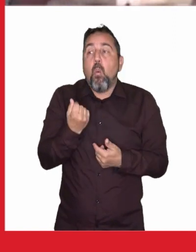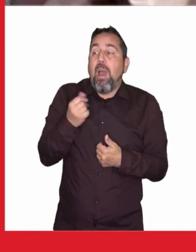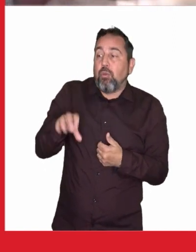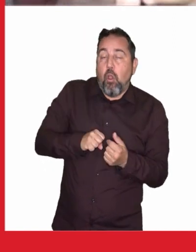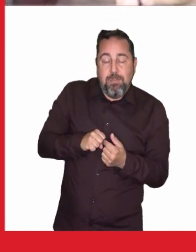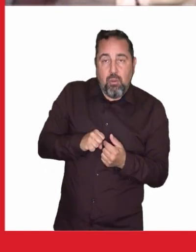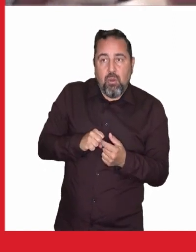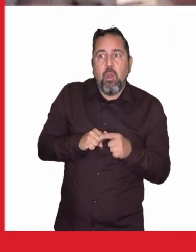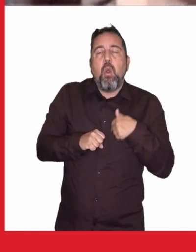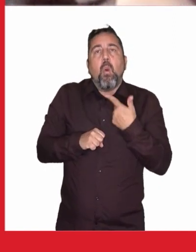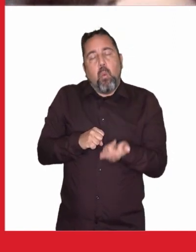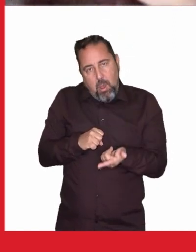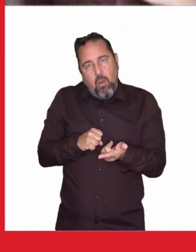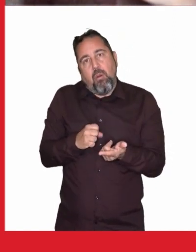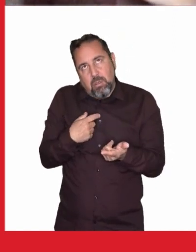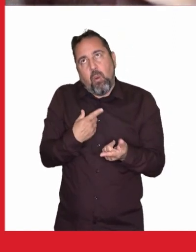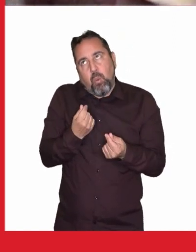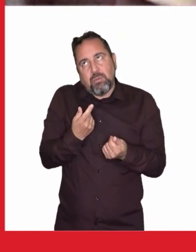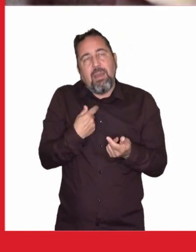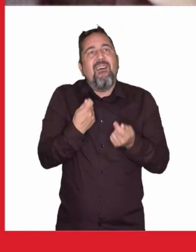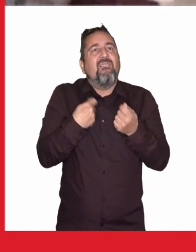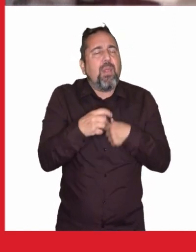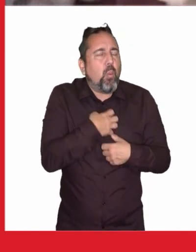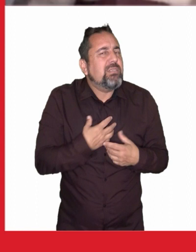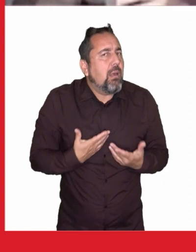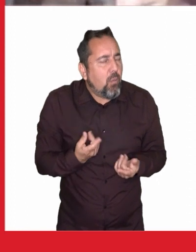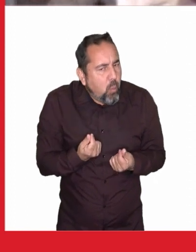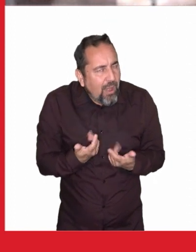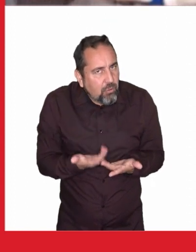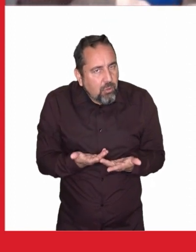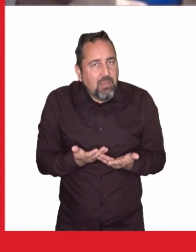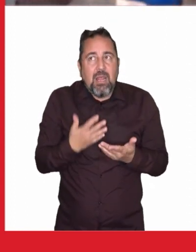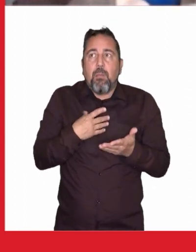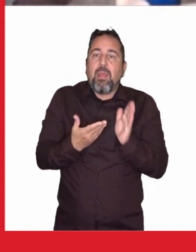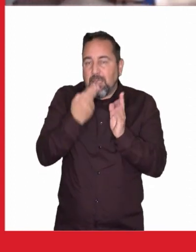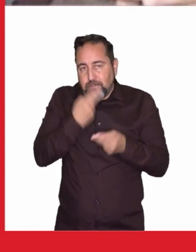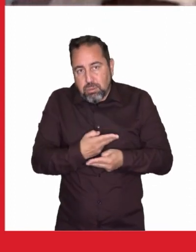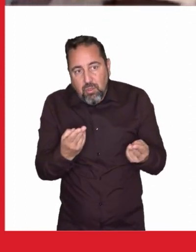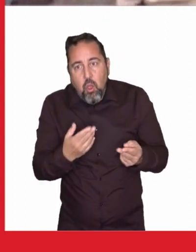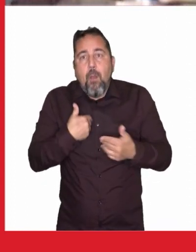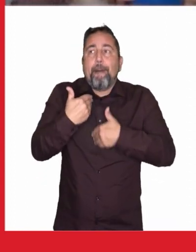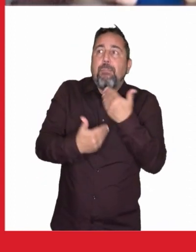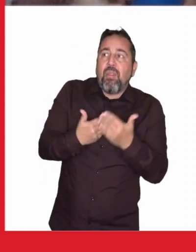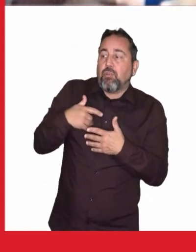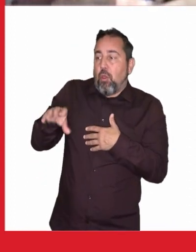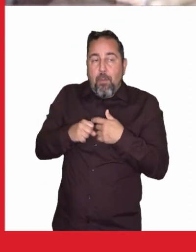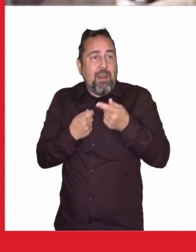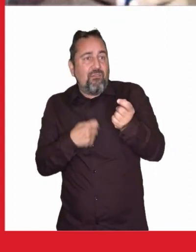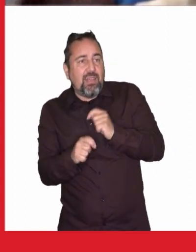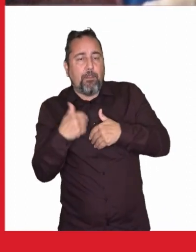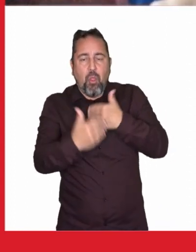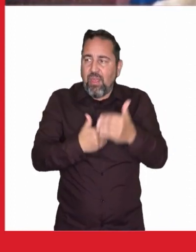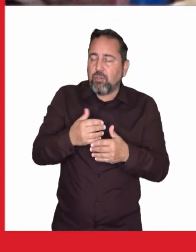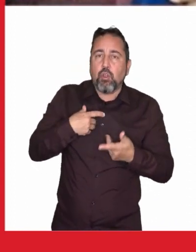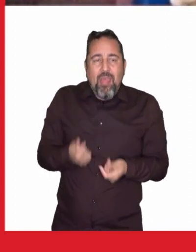crear este bien y entregártelo es simplemente a cuánto lo compro. Luego tengo que poner cuánto me cuesta venderlo, cuánto me cuesta exponerlo,